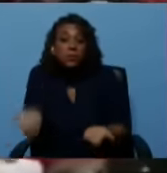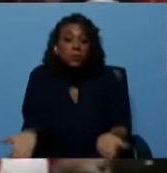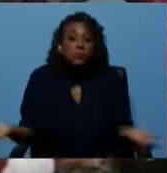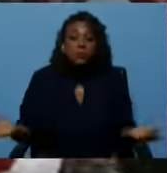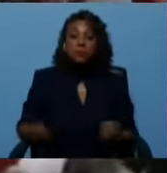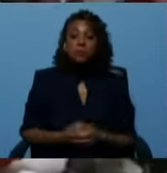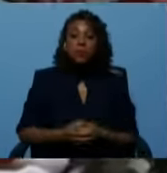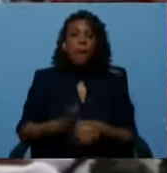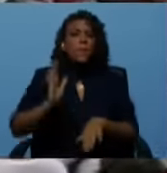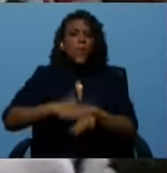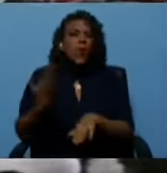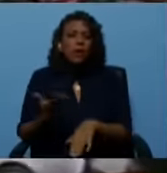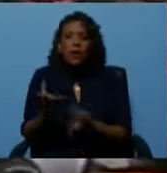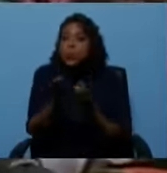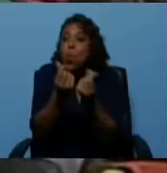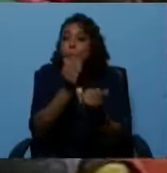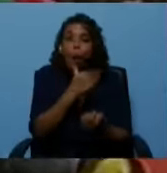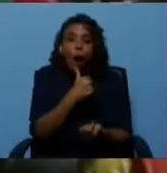¿Pero por qué?